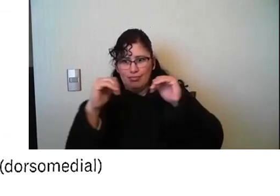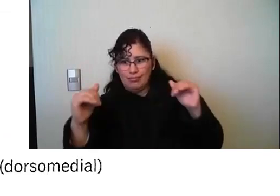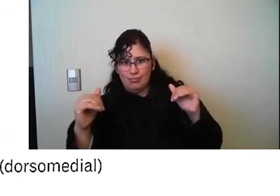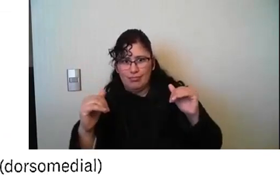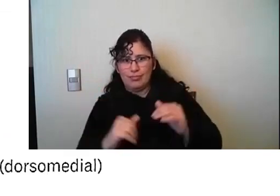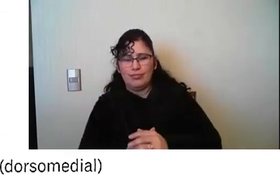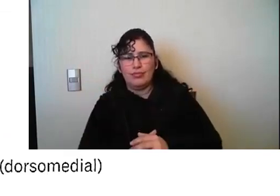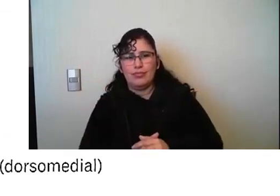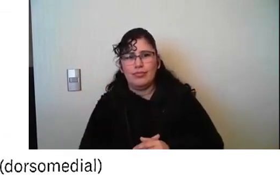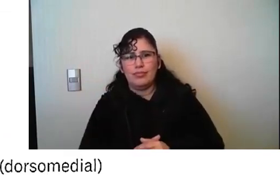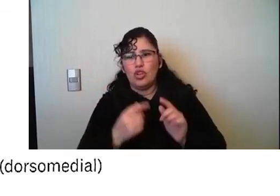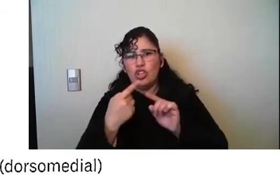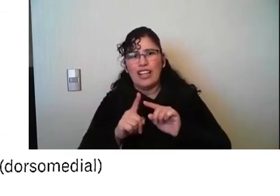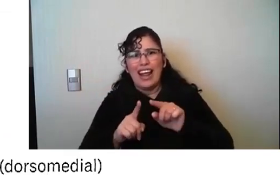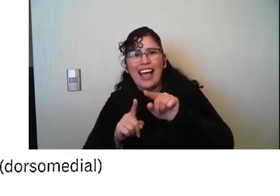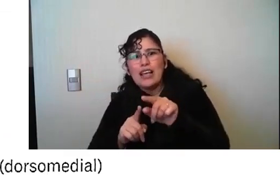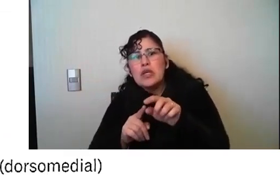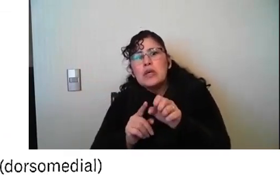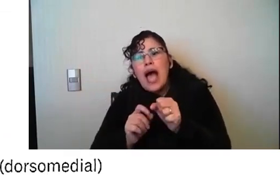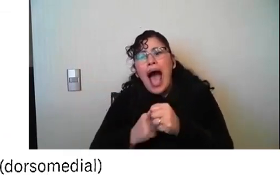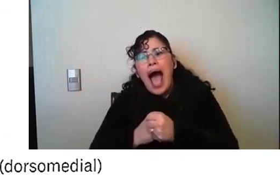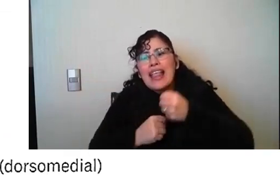línea aquí, una anterior y otra posterior.